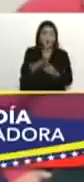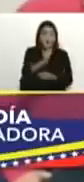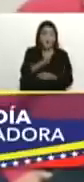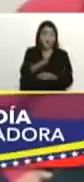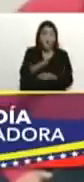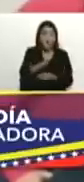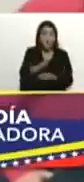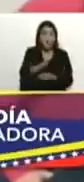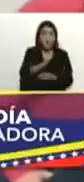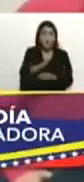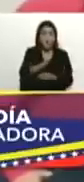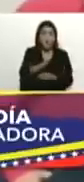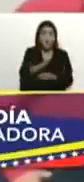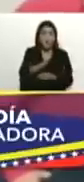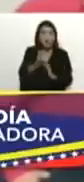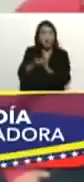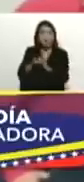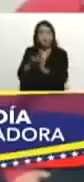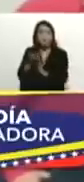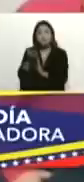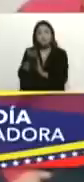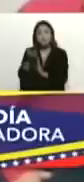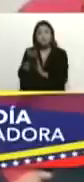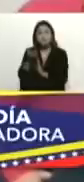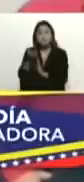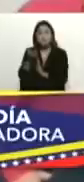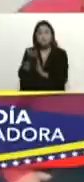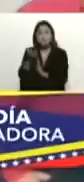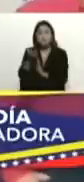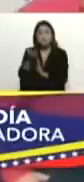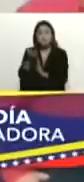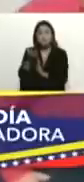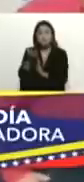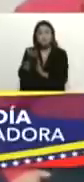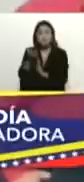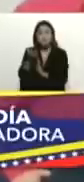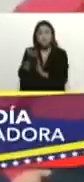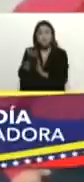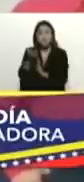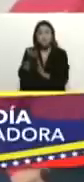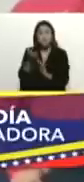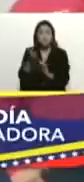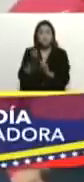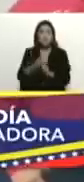mensuales, lo cual llevaría el ingreso mínimo a